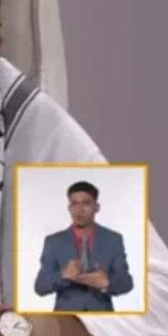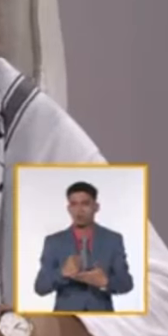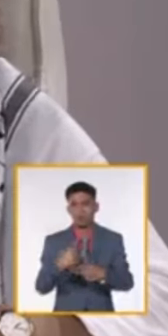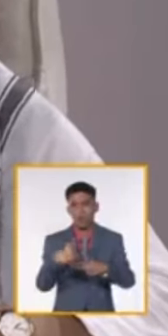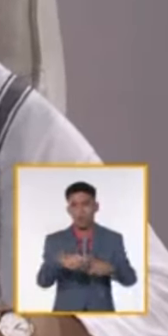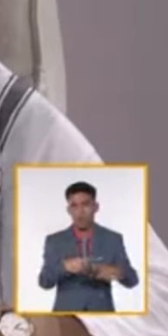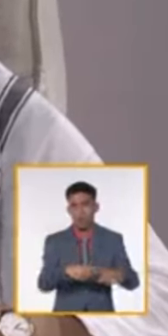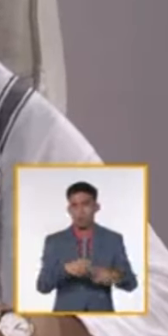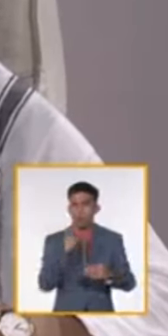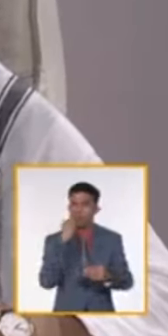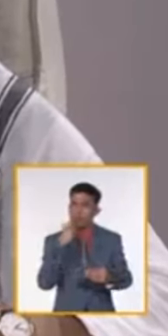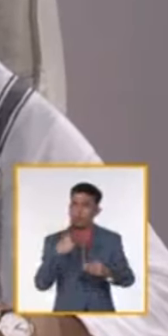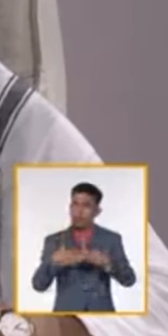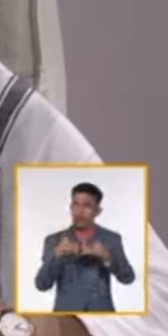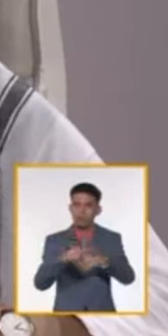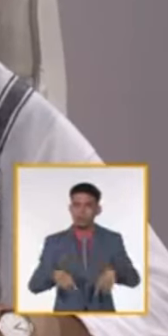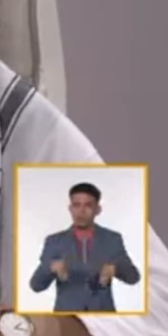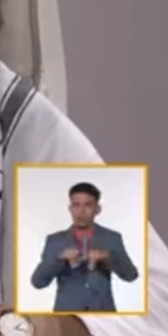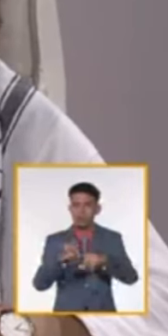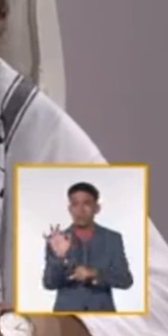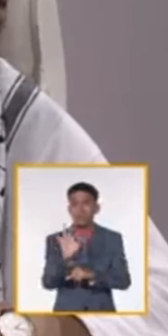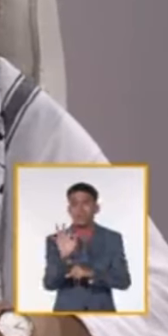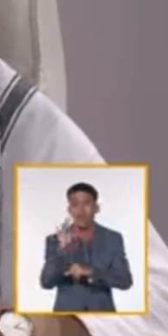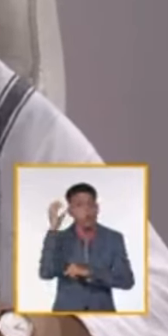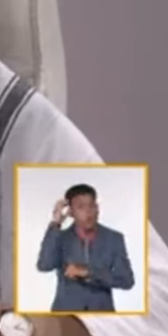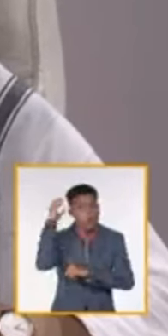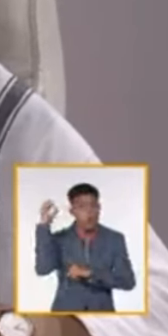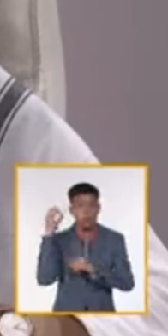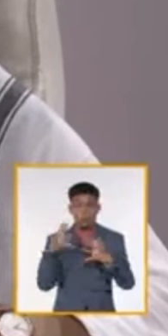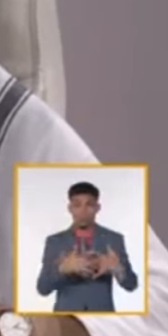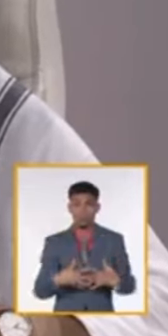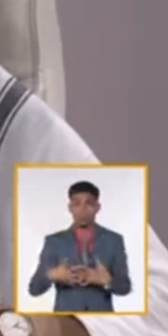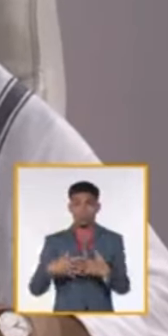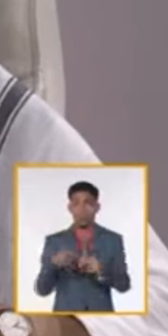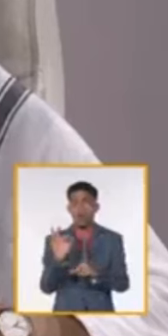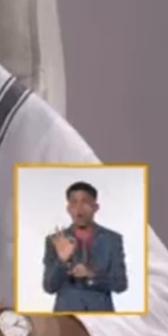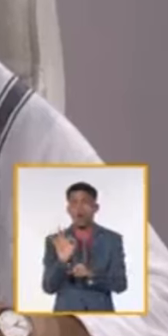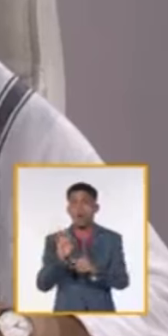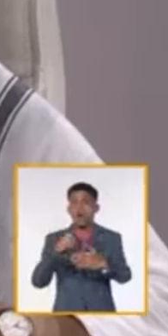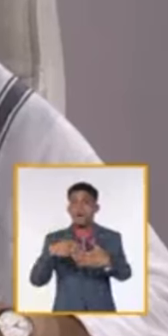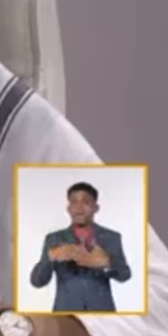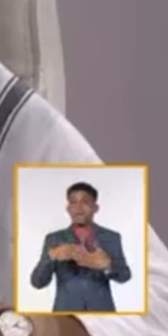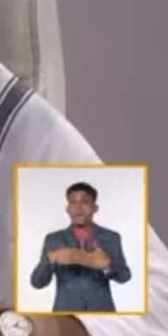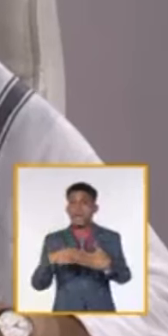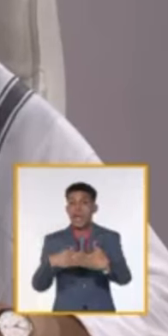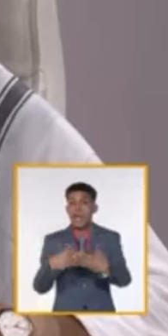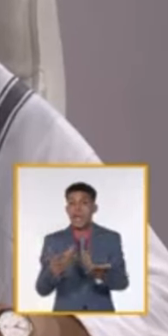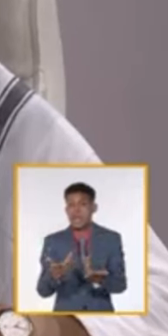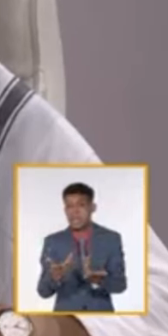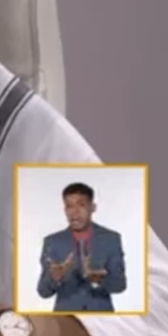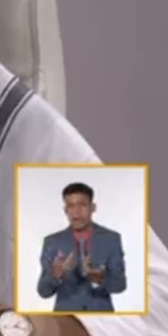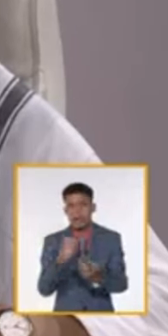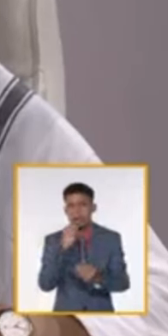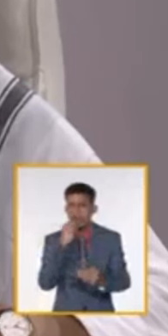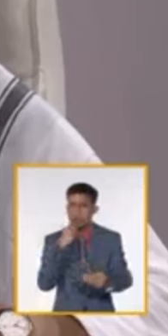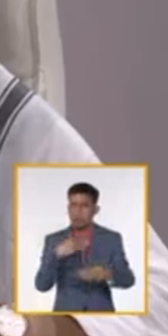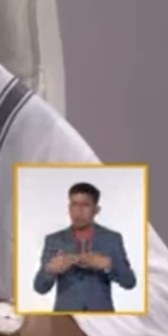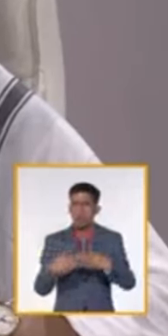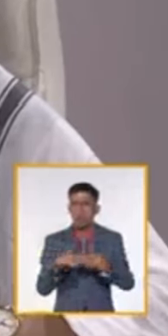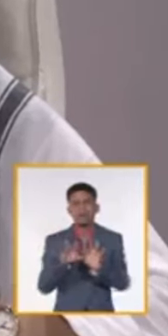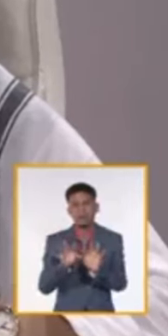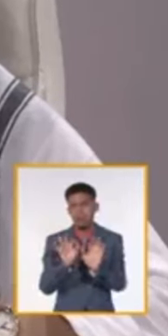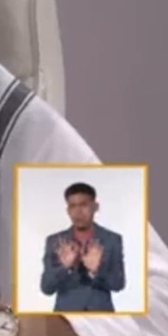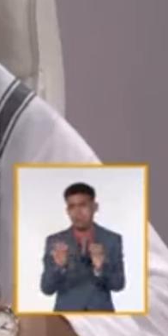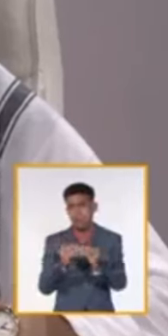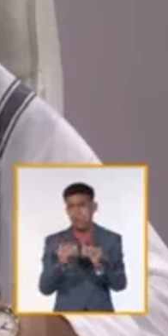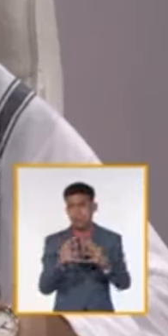No importa si las universidades o los gobiernos o las instituciones de élite están participando en este apoyo. Es parte de todo ese panorama que se da hoy en las